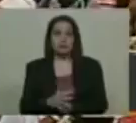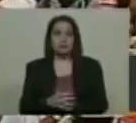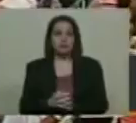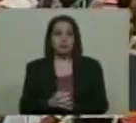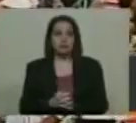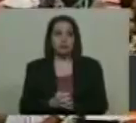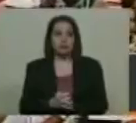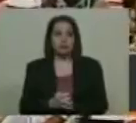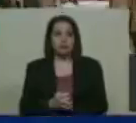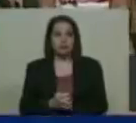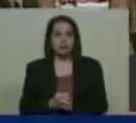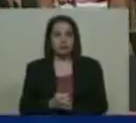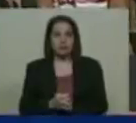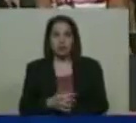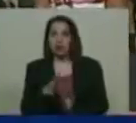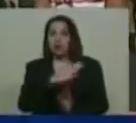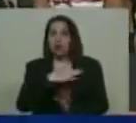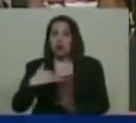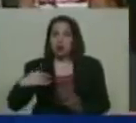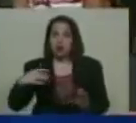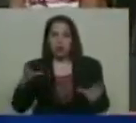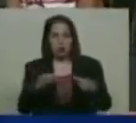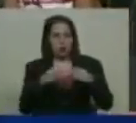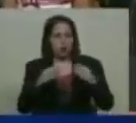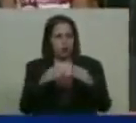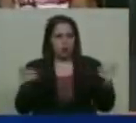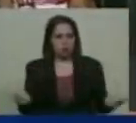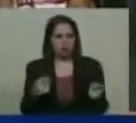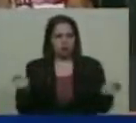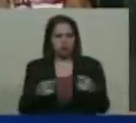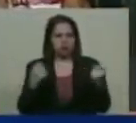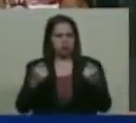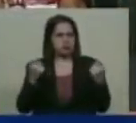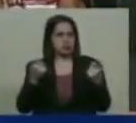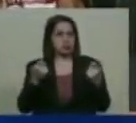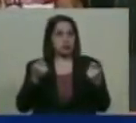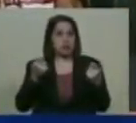Yo quiero que el comando de campaña, Blanca, atención, oído.